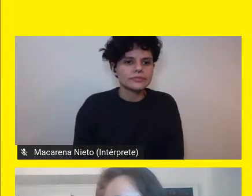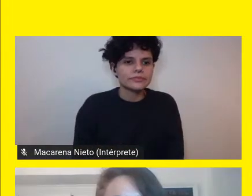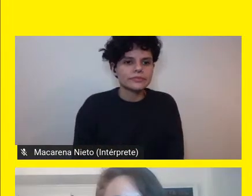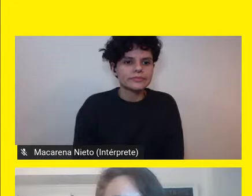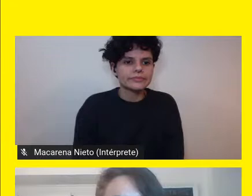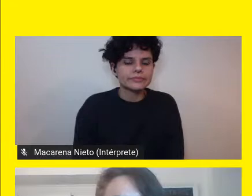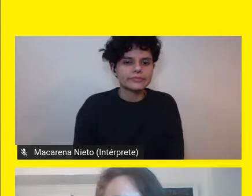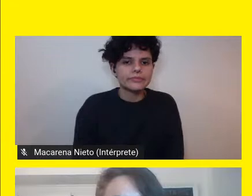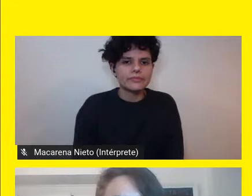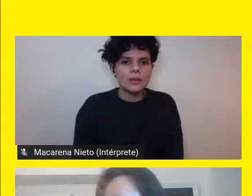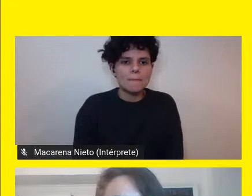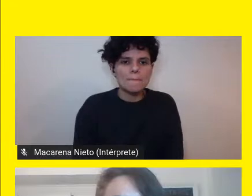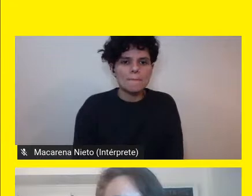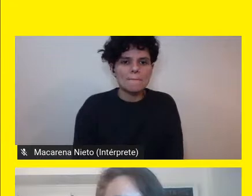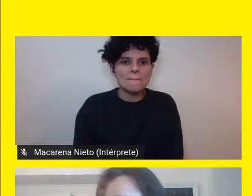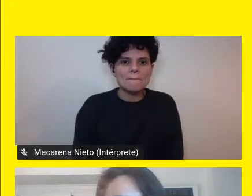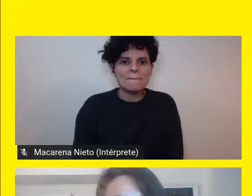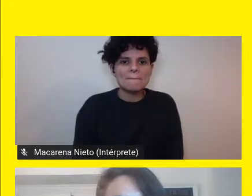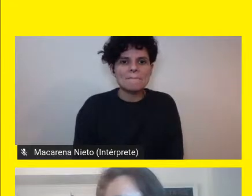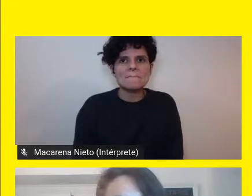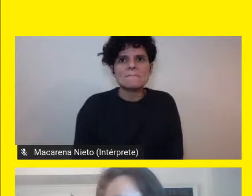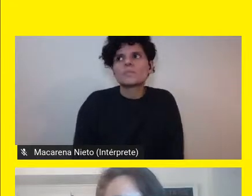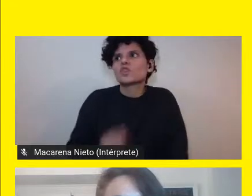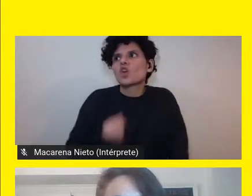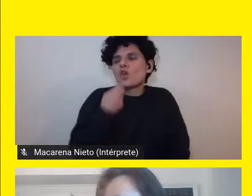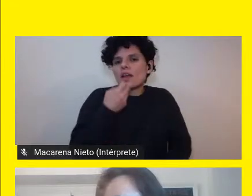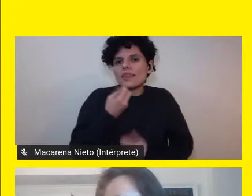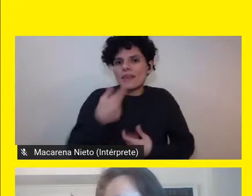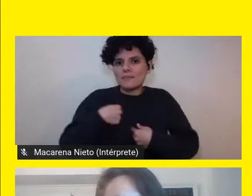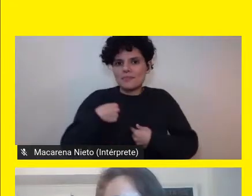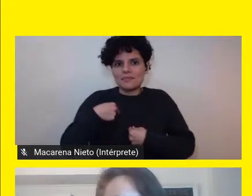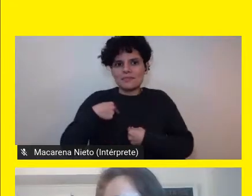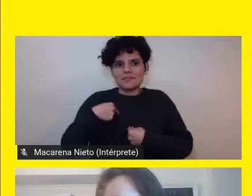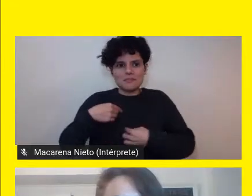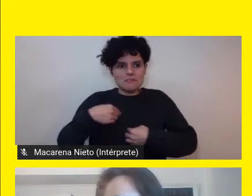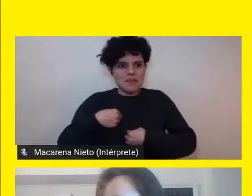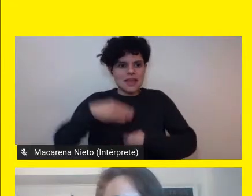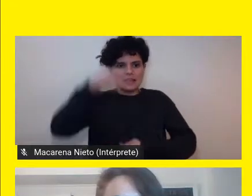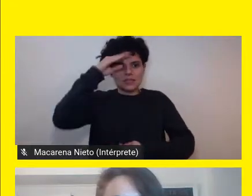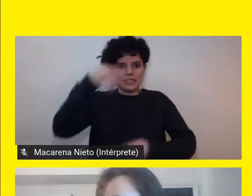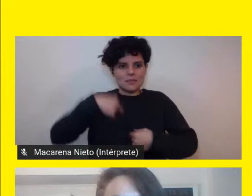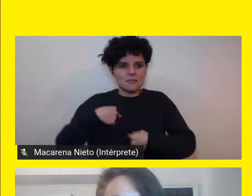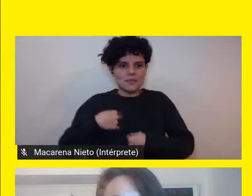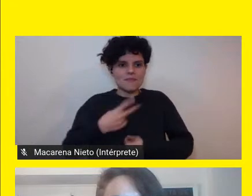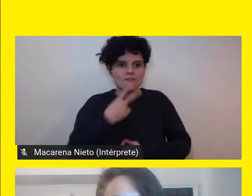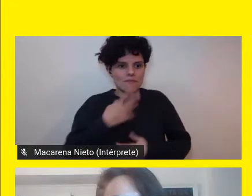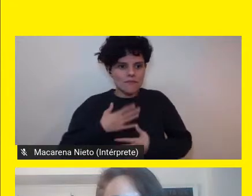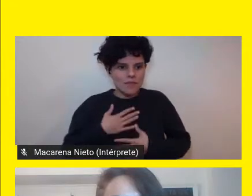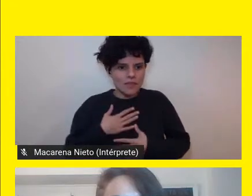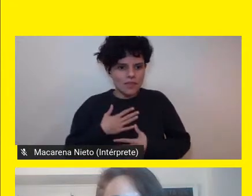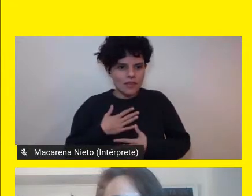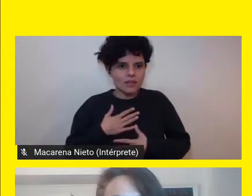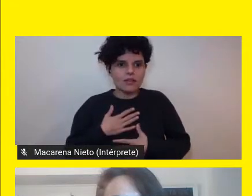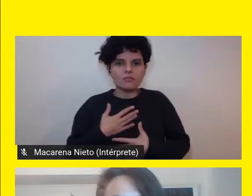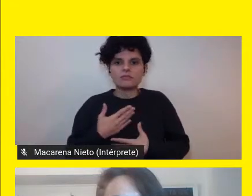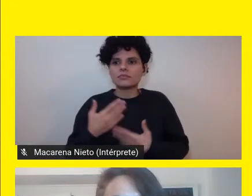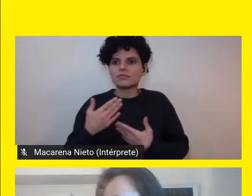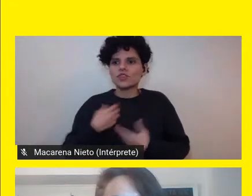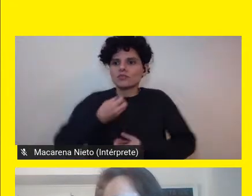ahora tengo que hablar de algo que me concierne directamente y no de los presos políticos en general, bueno, pues es un camino que voy a hacer hasta el